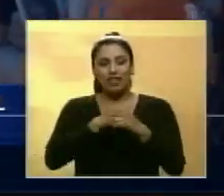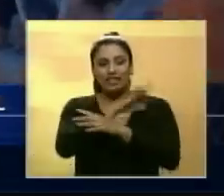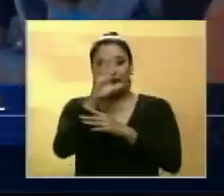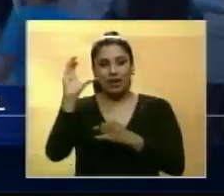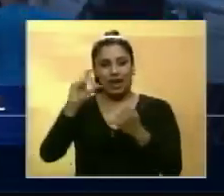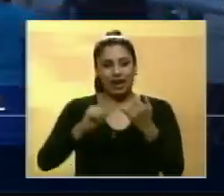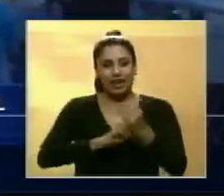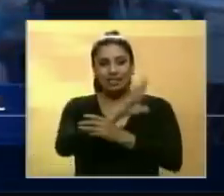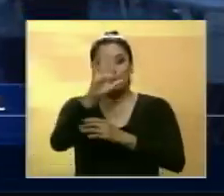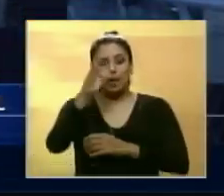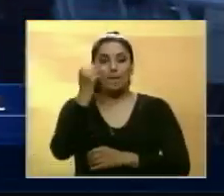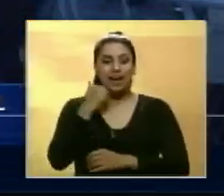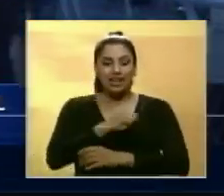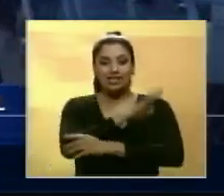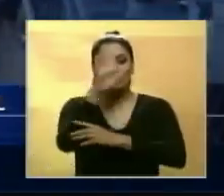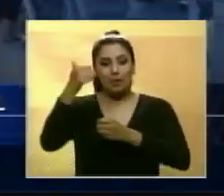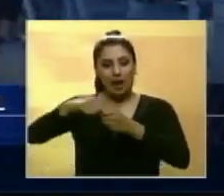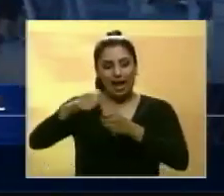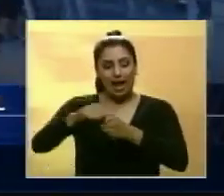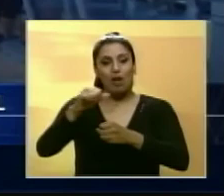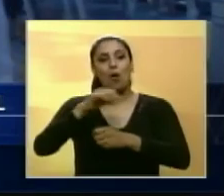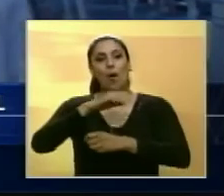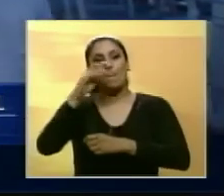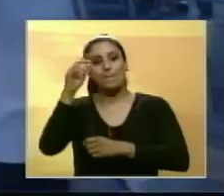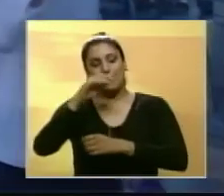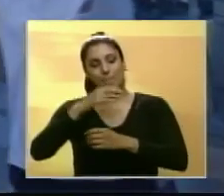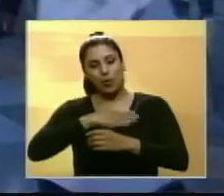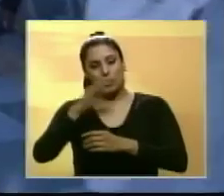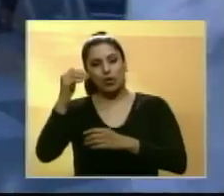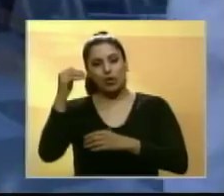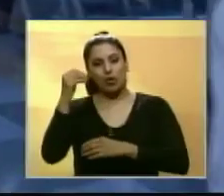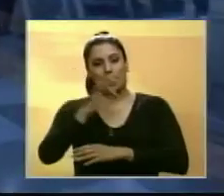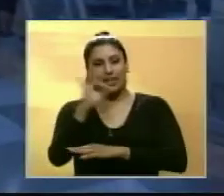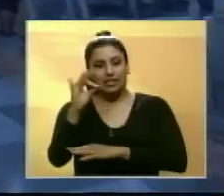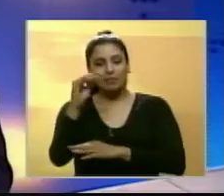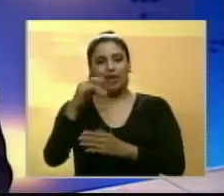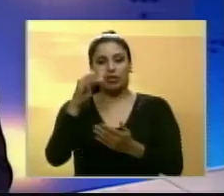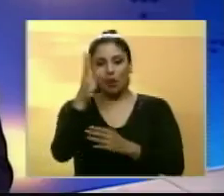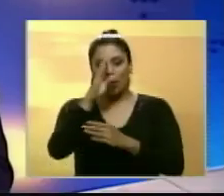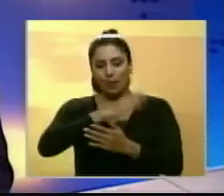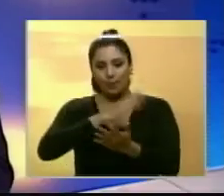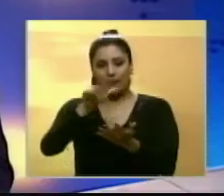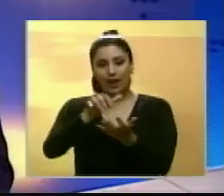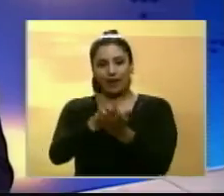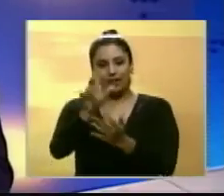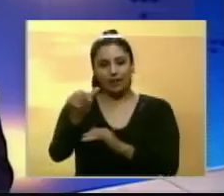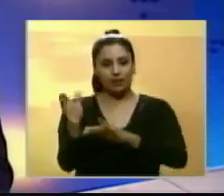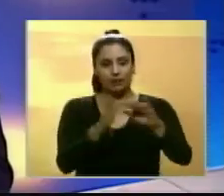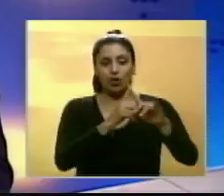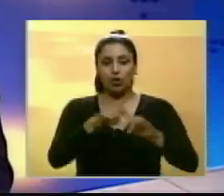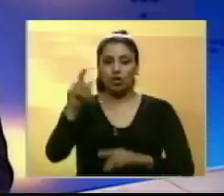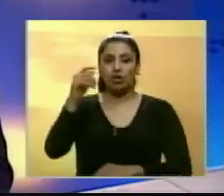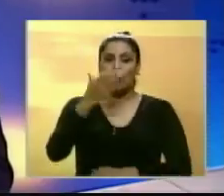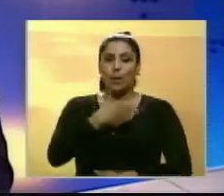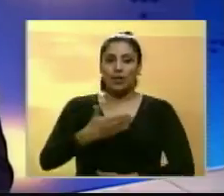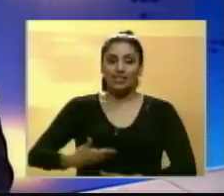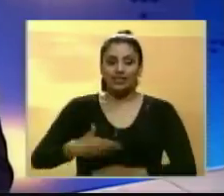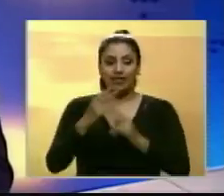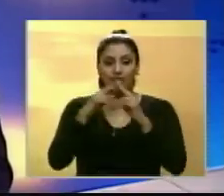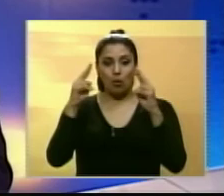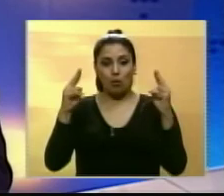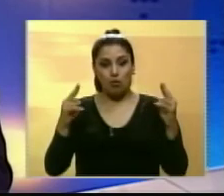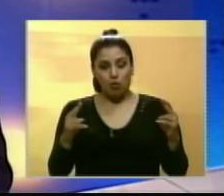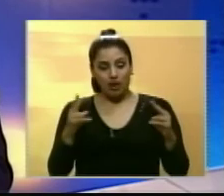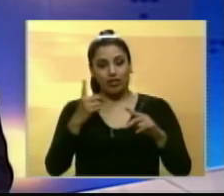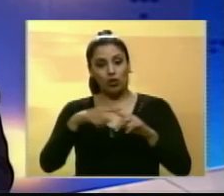de Caracas, Valencia, Maracaibo, San Cristóbal, Barquisimeto, Margarita y Paraguaná. Irán Gaviria, presidente del partido Puente, en